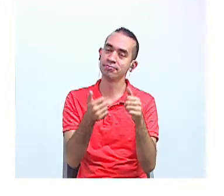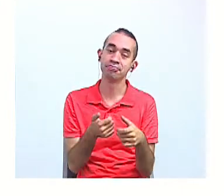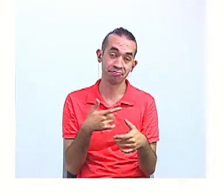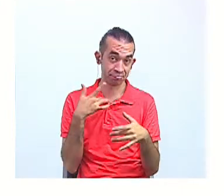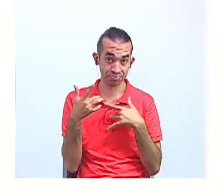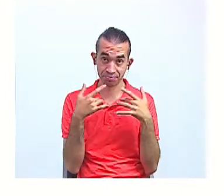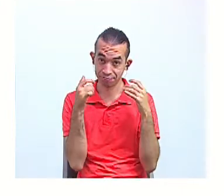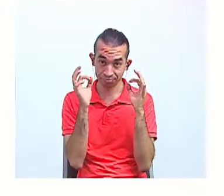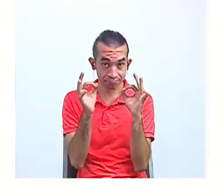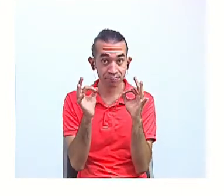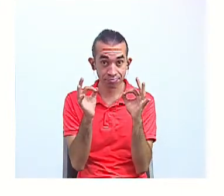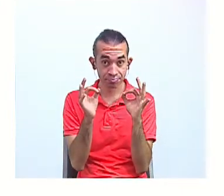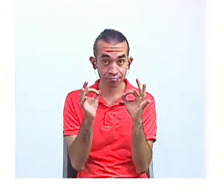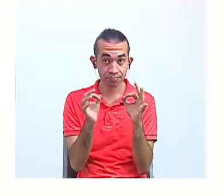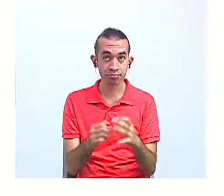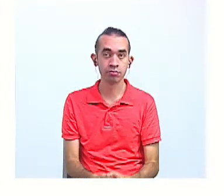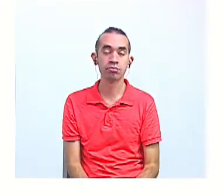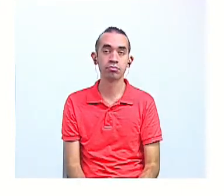les parece?